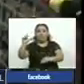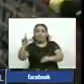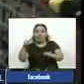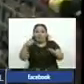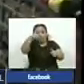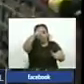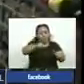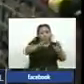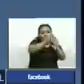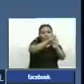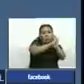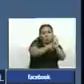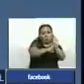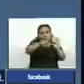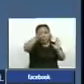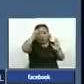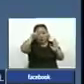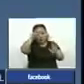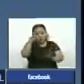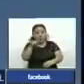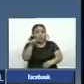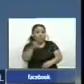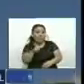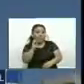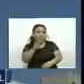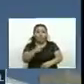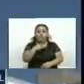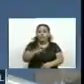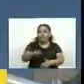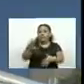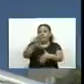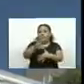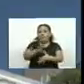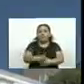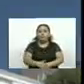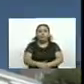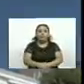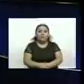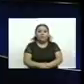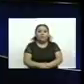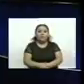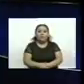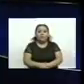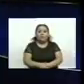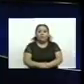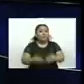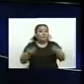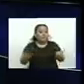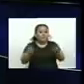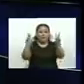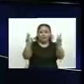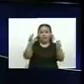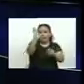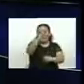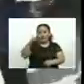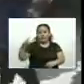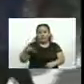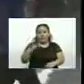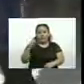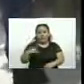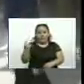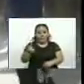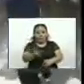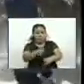interno de su funcionamiento. Álvaro Algarra, Voceamérica, Caracas. Y en Chile, nuevamente, manifestantes se